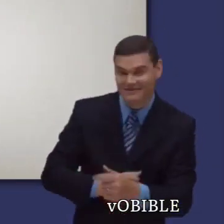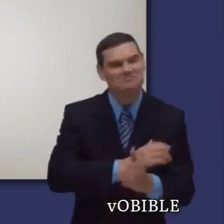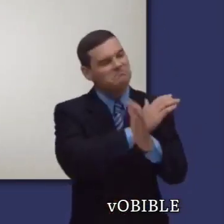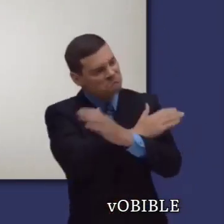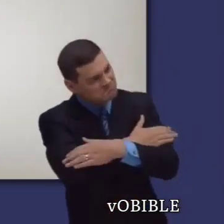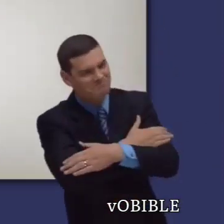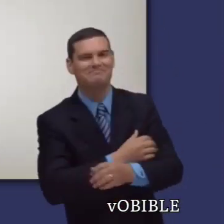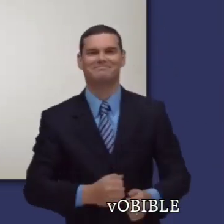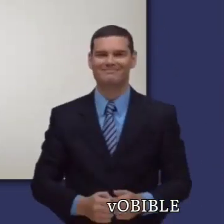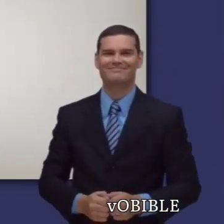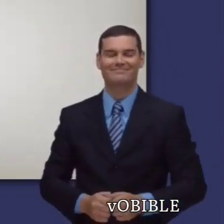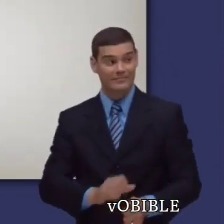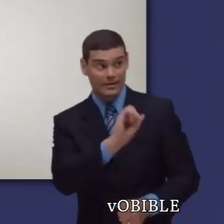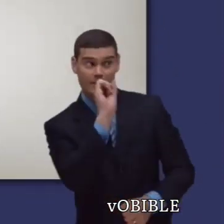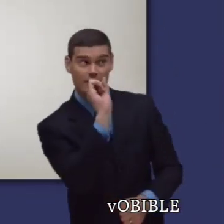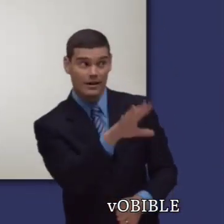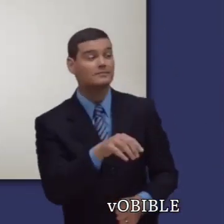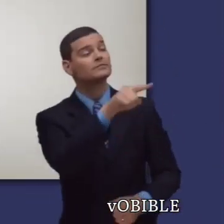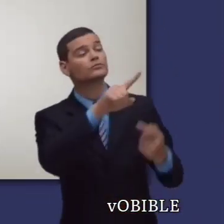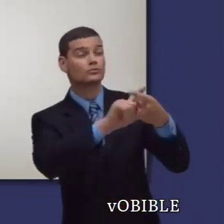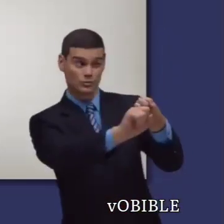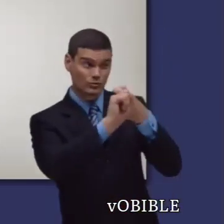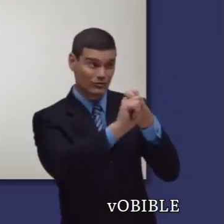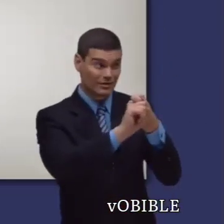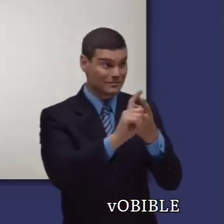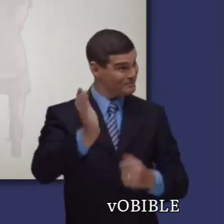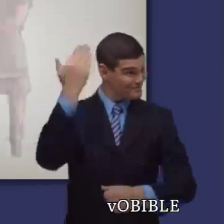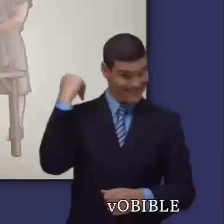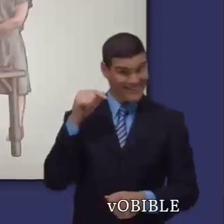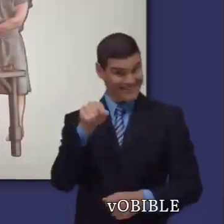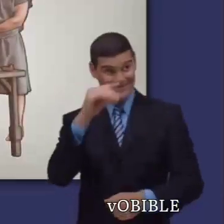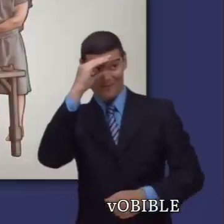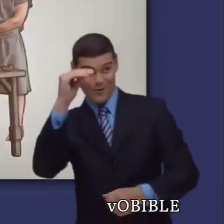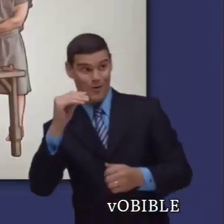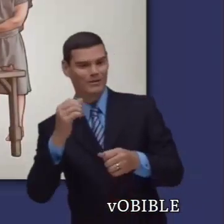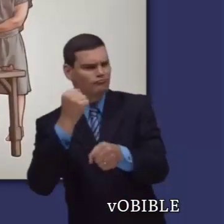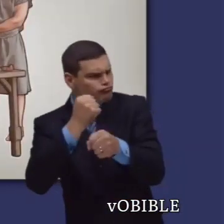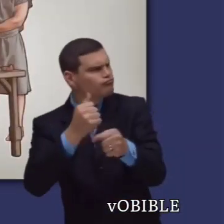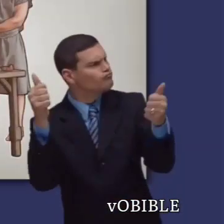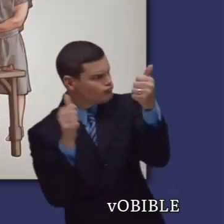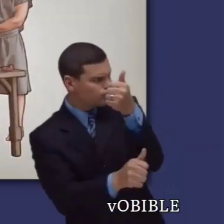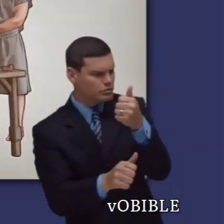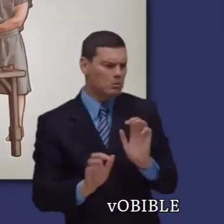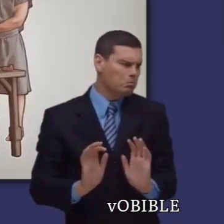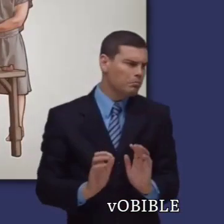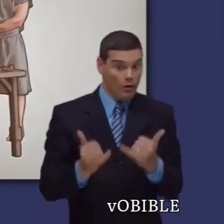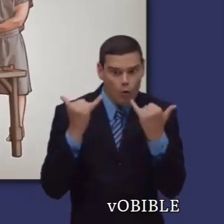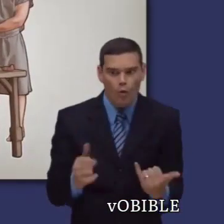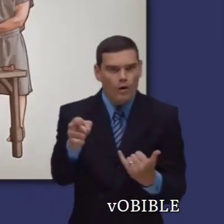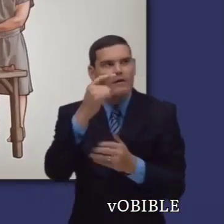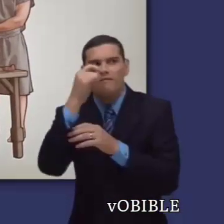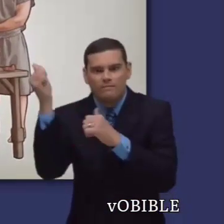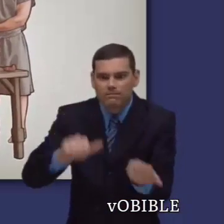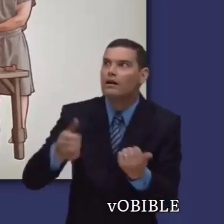Luego le dice a Filemón que Onésimo, un esclavo que antes no le era útil, ahora es un cristiano muy valioso,